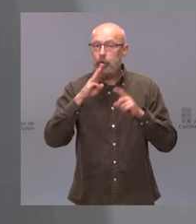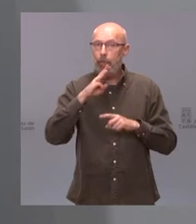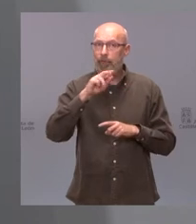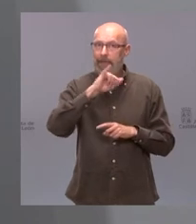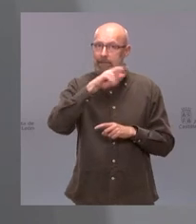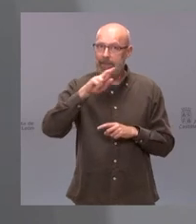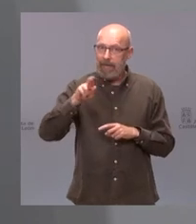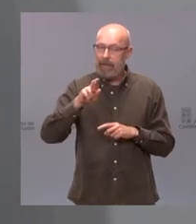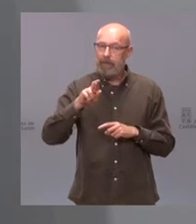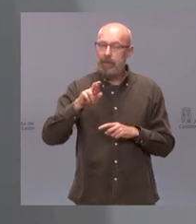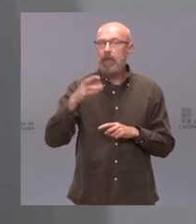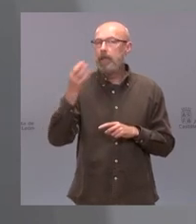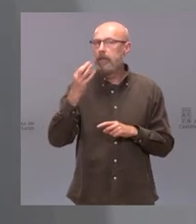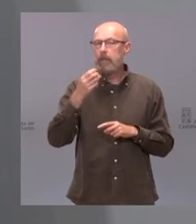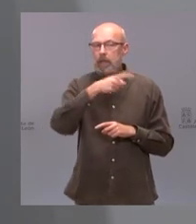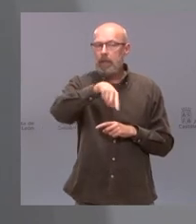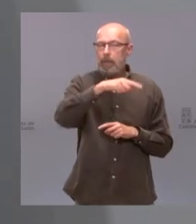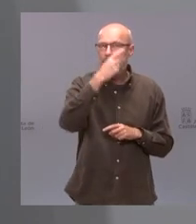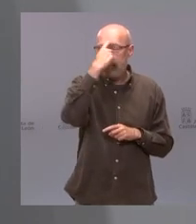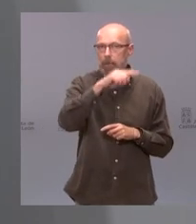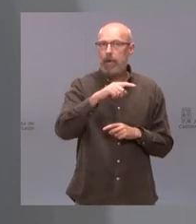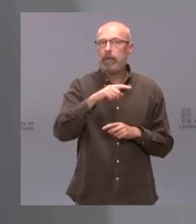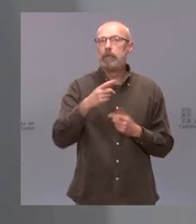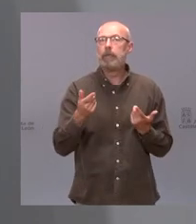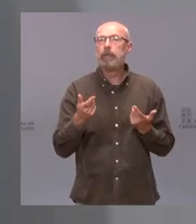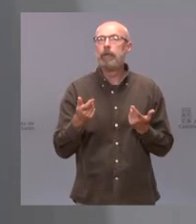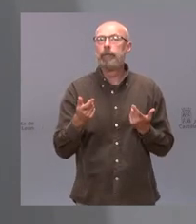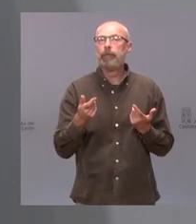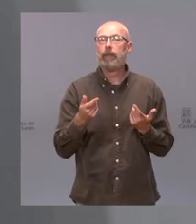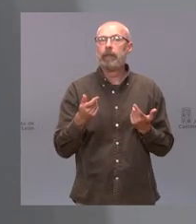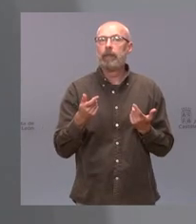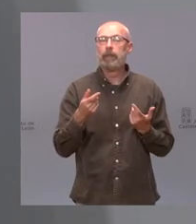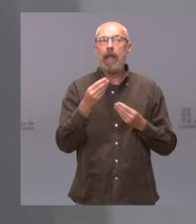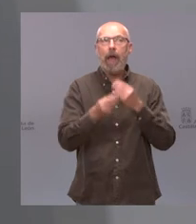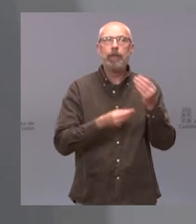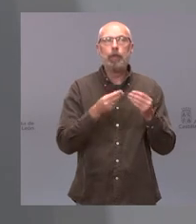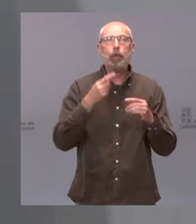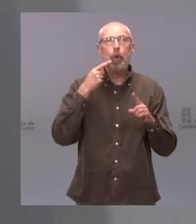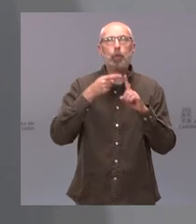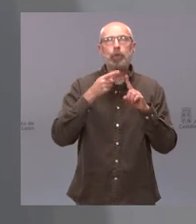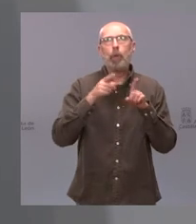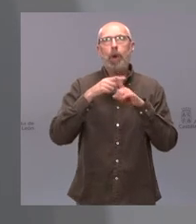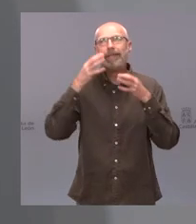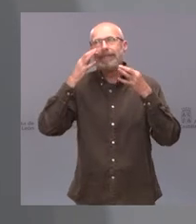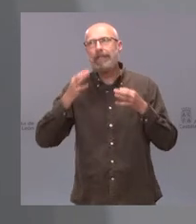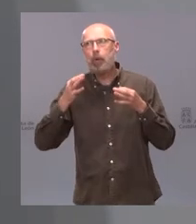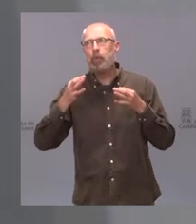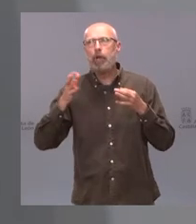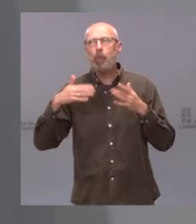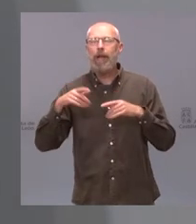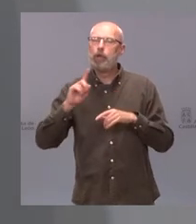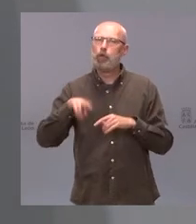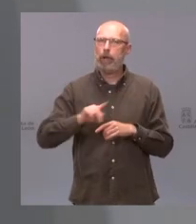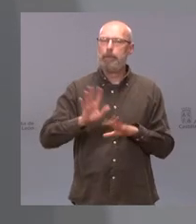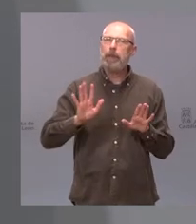los ciudadanos sepan que están haciendo un uso, no inseguro, pero sí fuera de lo aprobado